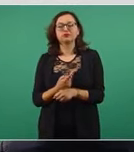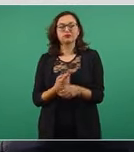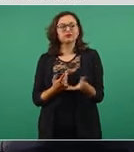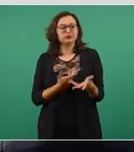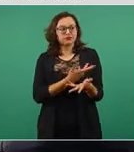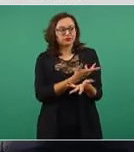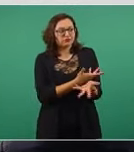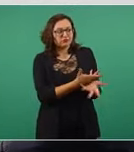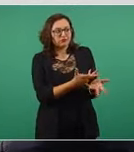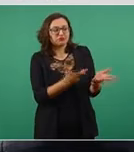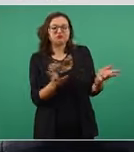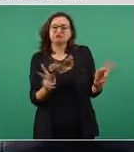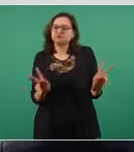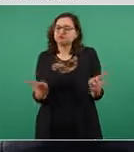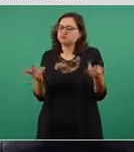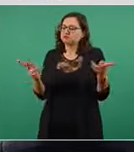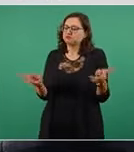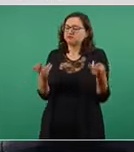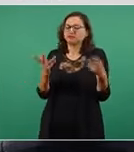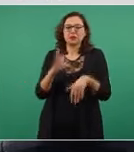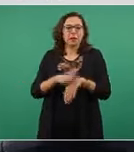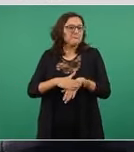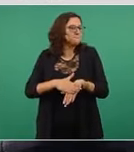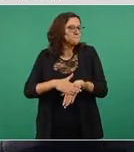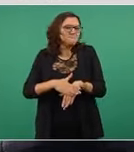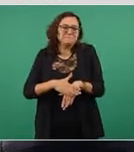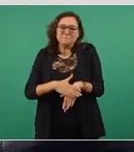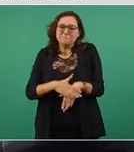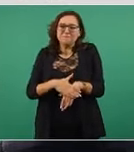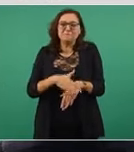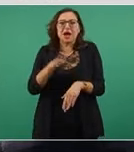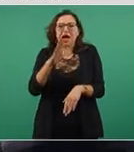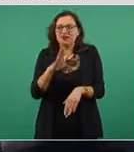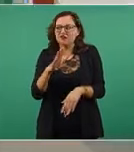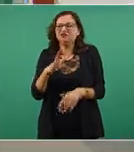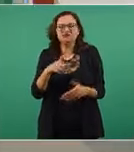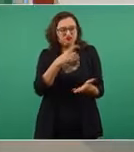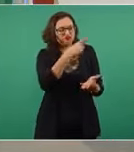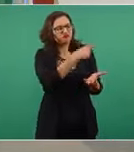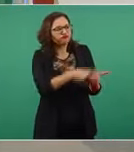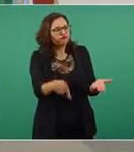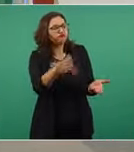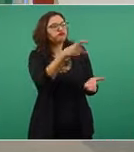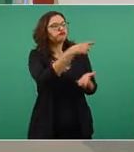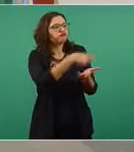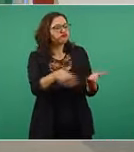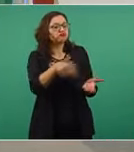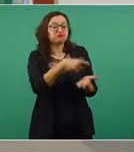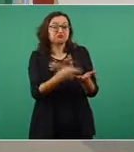consumirán infinidad de artículos de que hoy están privados